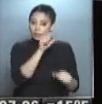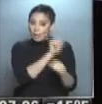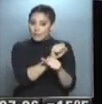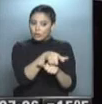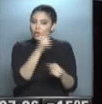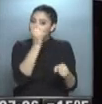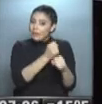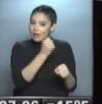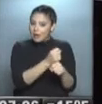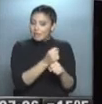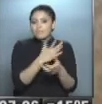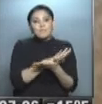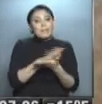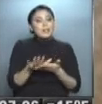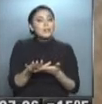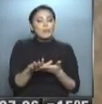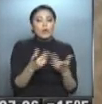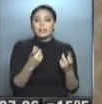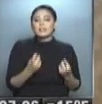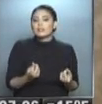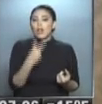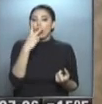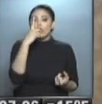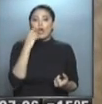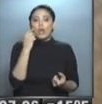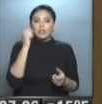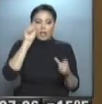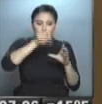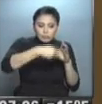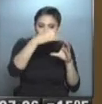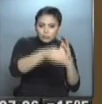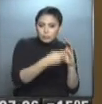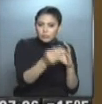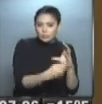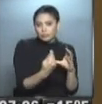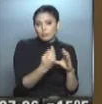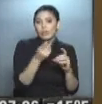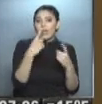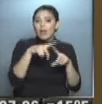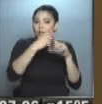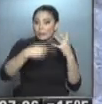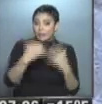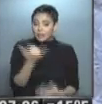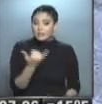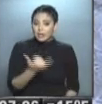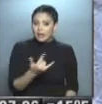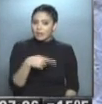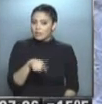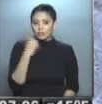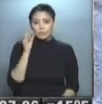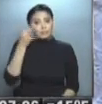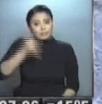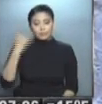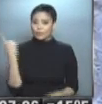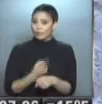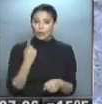una tarea que, como mínimo, debió haber llevado 2 días de trabajo, ya que contaron con herramientas a las que no tienen